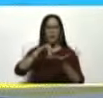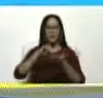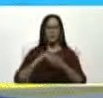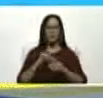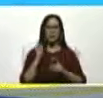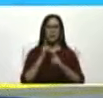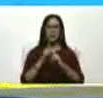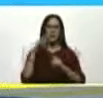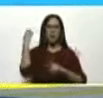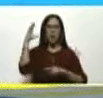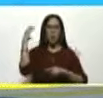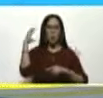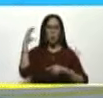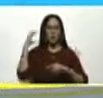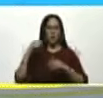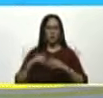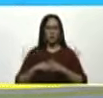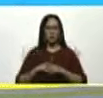desde Colombia,